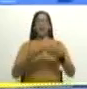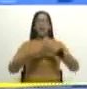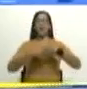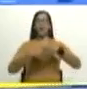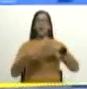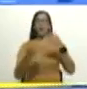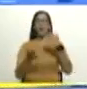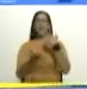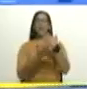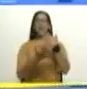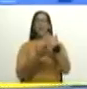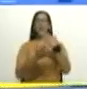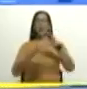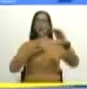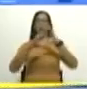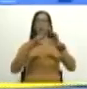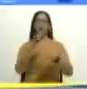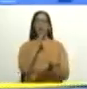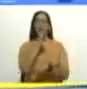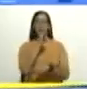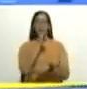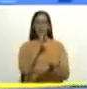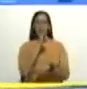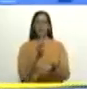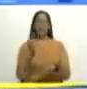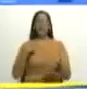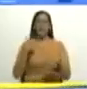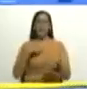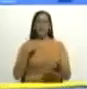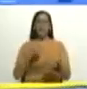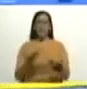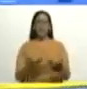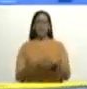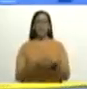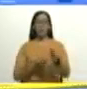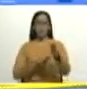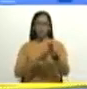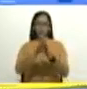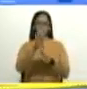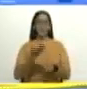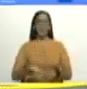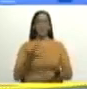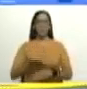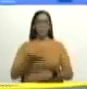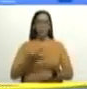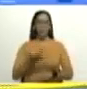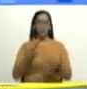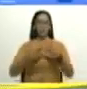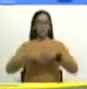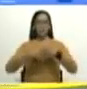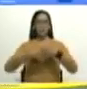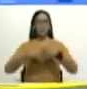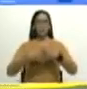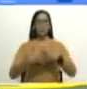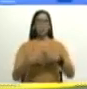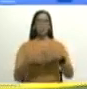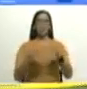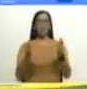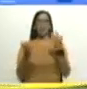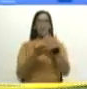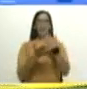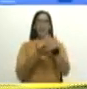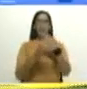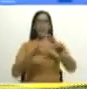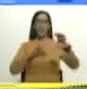e informática, que ha tenido un repunte importante, sobre todo las empresas de telecomunicaciones e informática